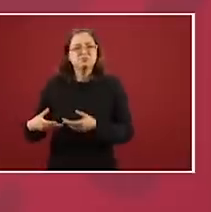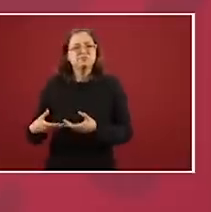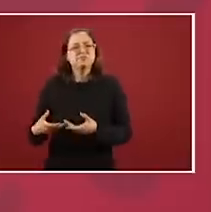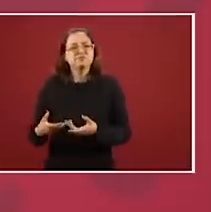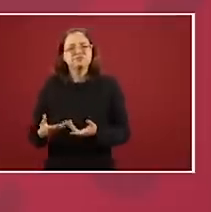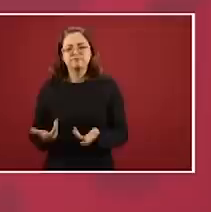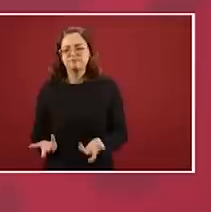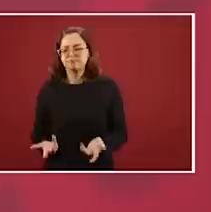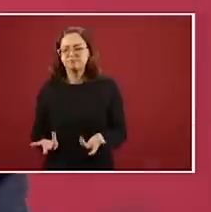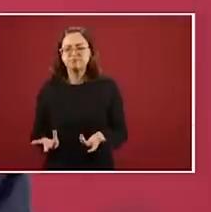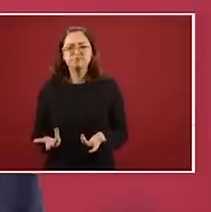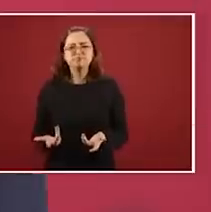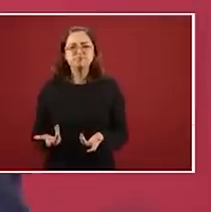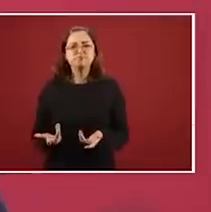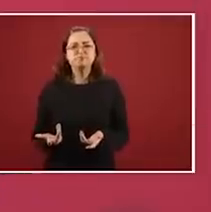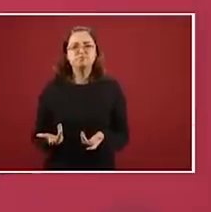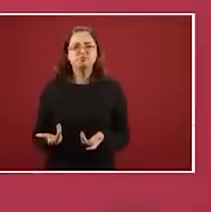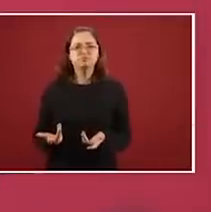no se tienen